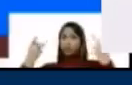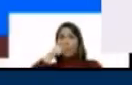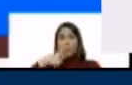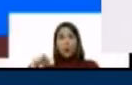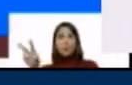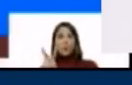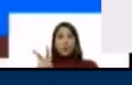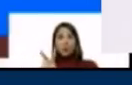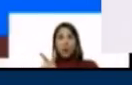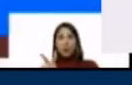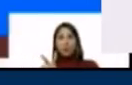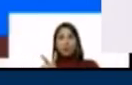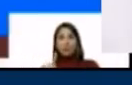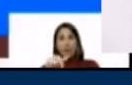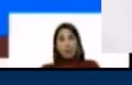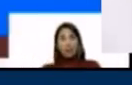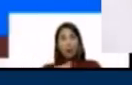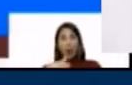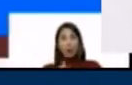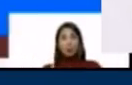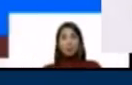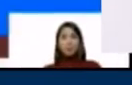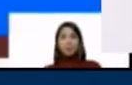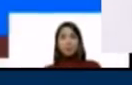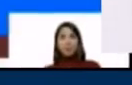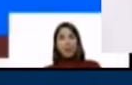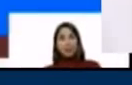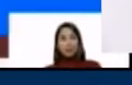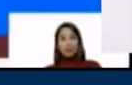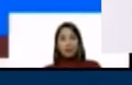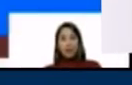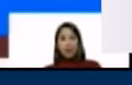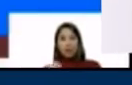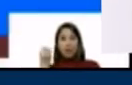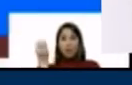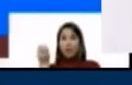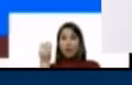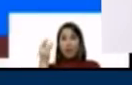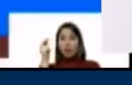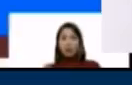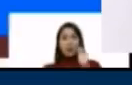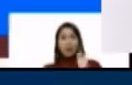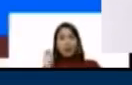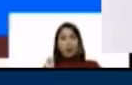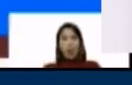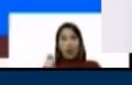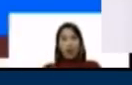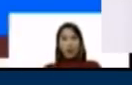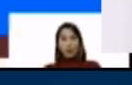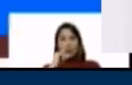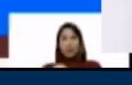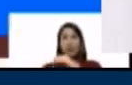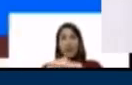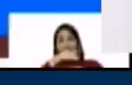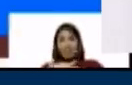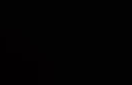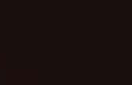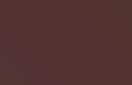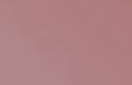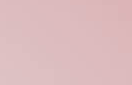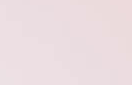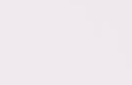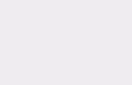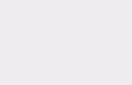verdad vale Venezuela. Y para poderla recuperar, tenemos que dejar atrás toda esa porquería, todo ese pensamiento, y entender lo que vale Venezuela.